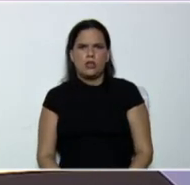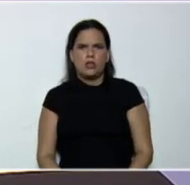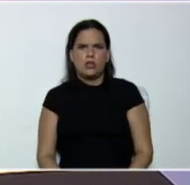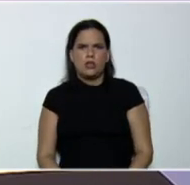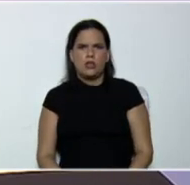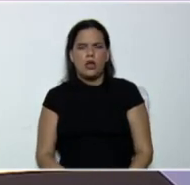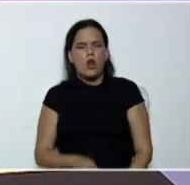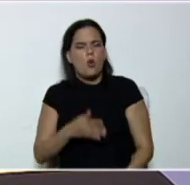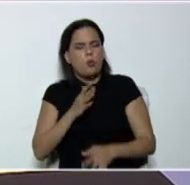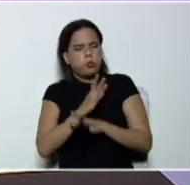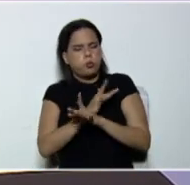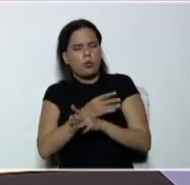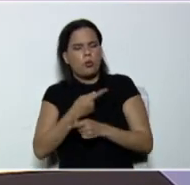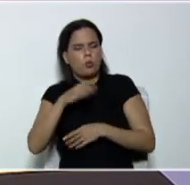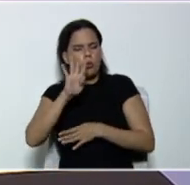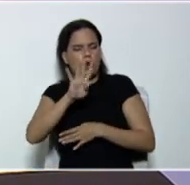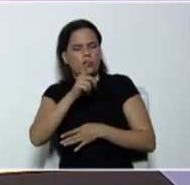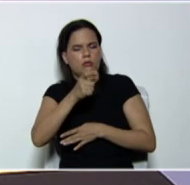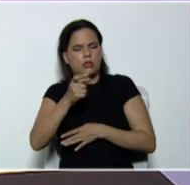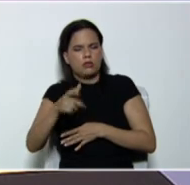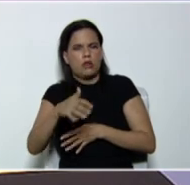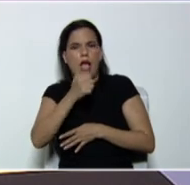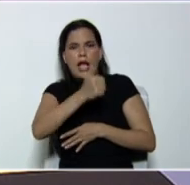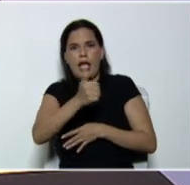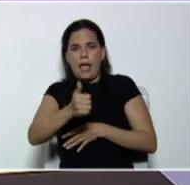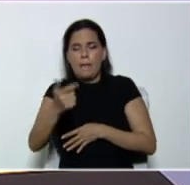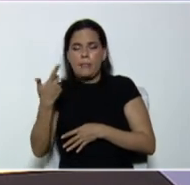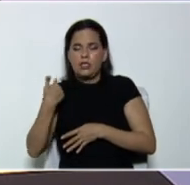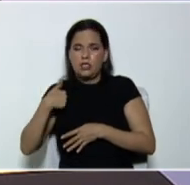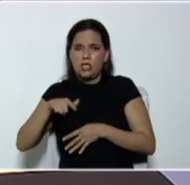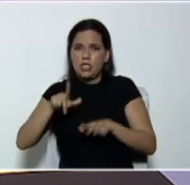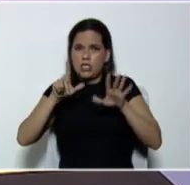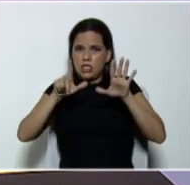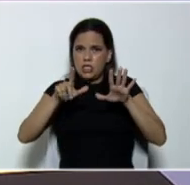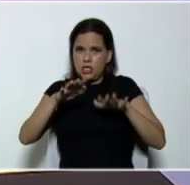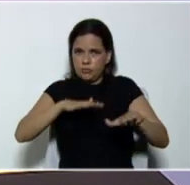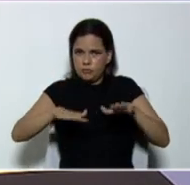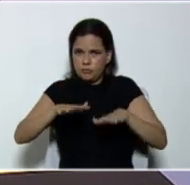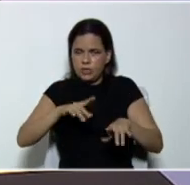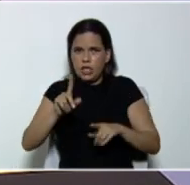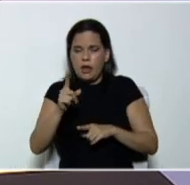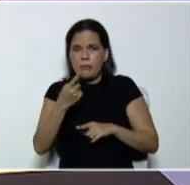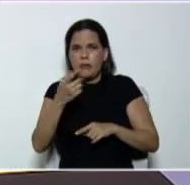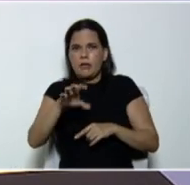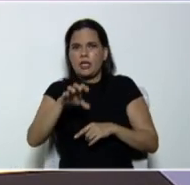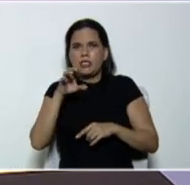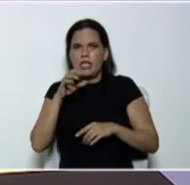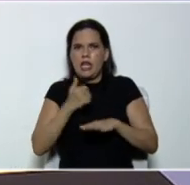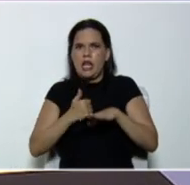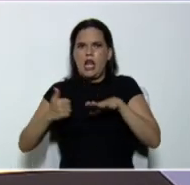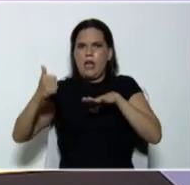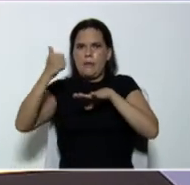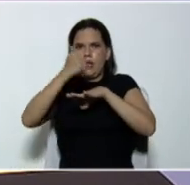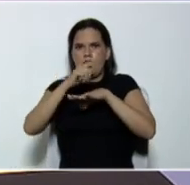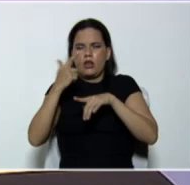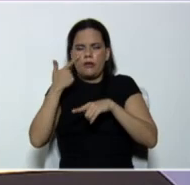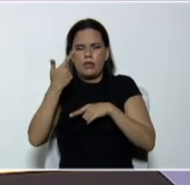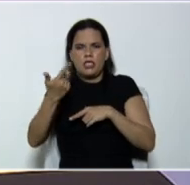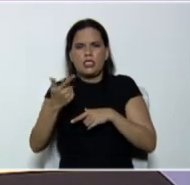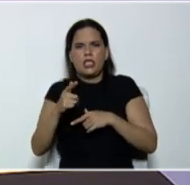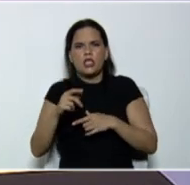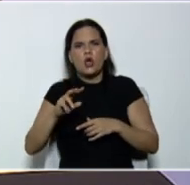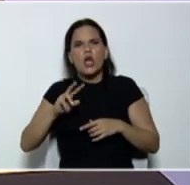juegan 4 personas. Cada persona debe tener 7 piezas. La primera pieza que sale es la mayor, que viene siendo el doble